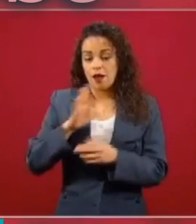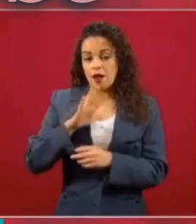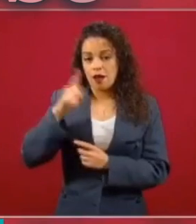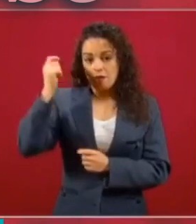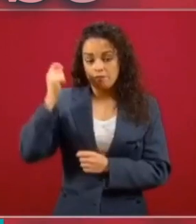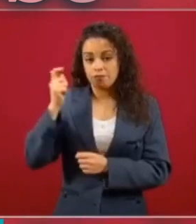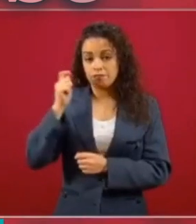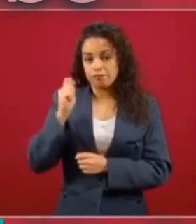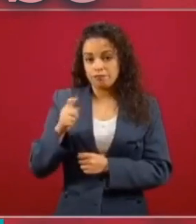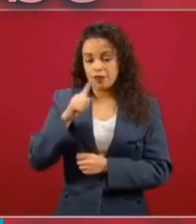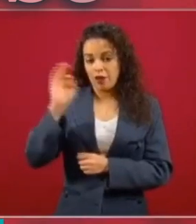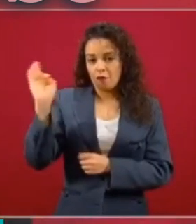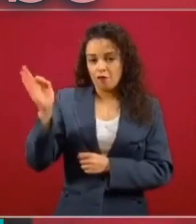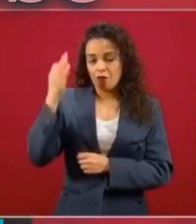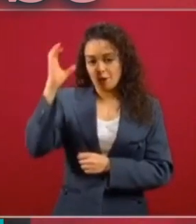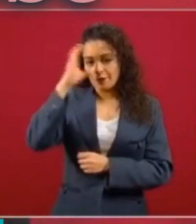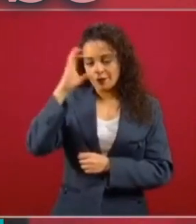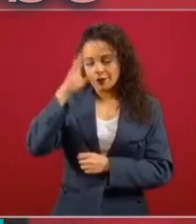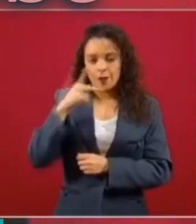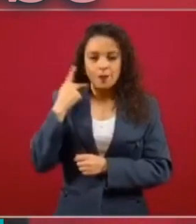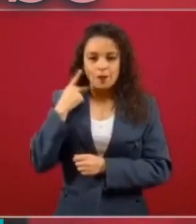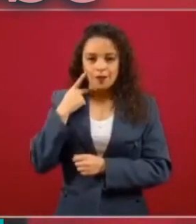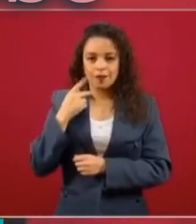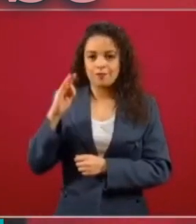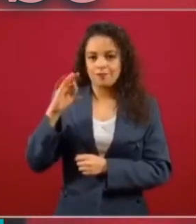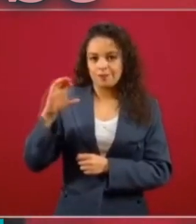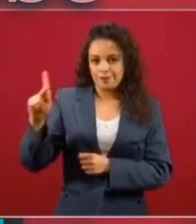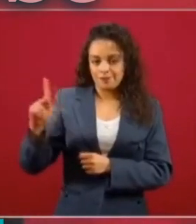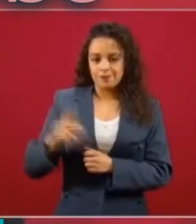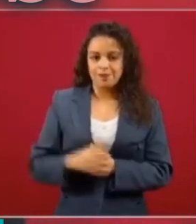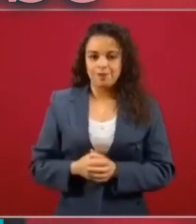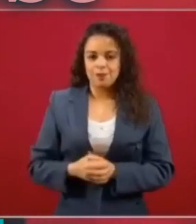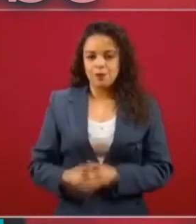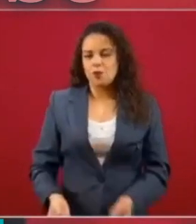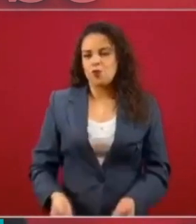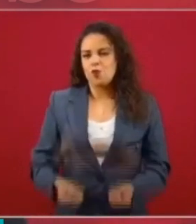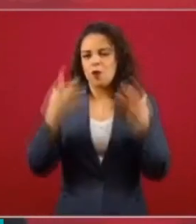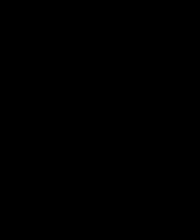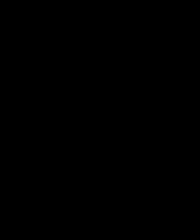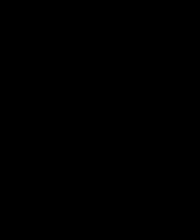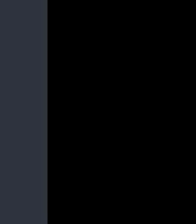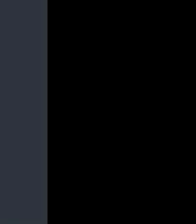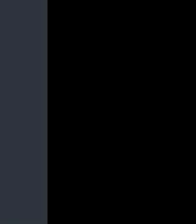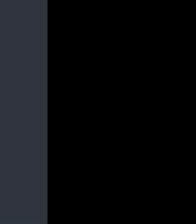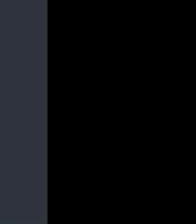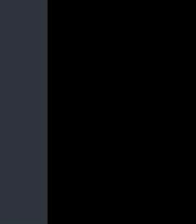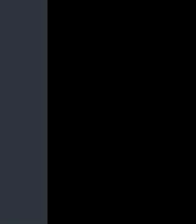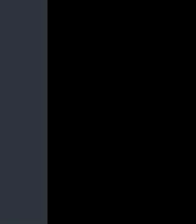Ciencias Políticas. ¿Cuántas historias con las maestras y con los maestros?